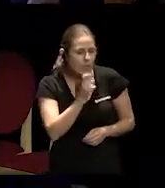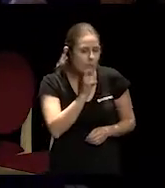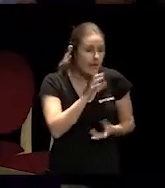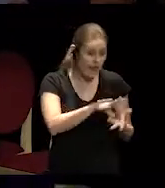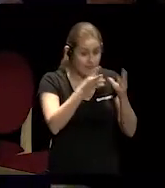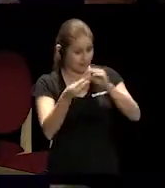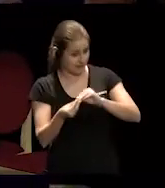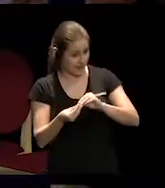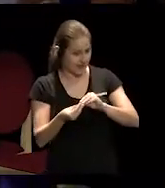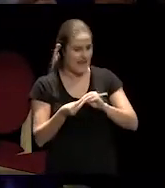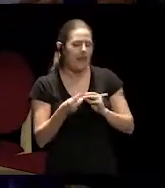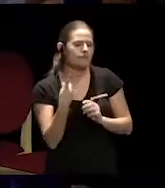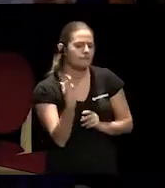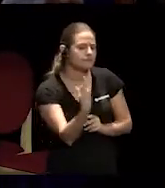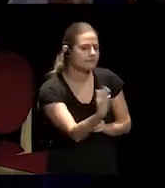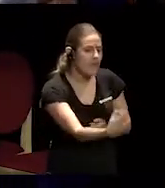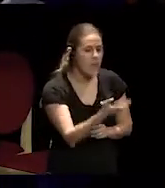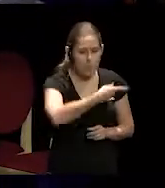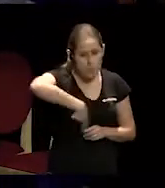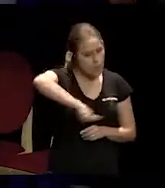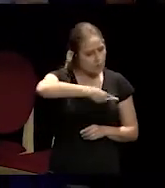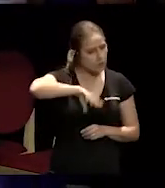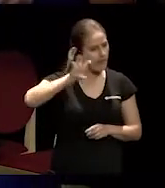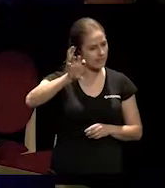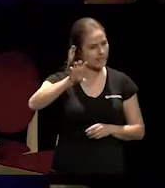necesidades. Este en nuestro país es muy importante.